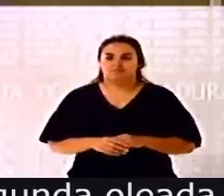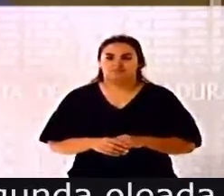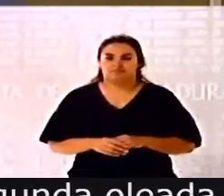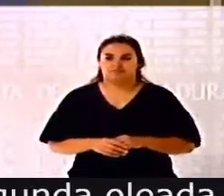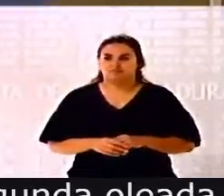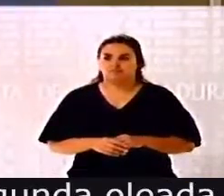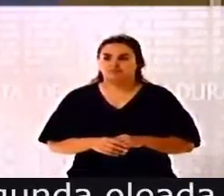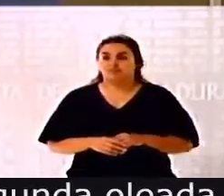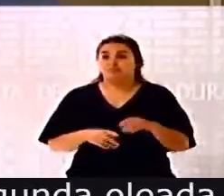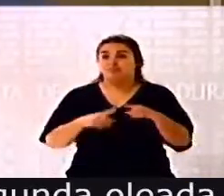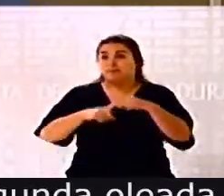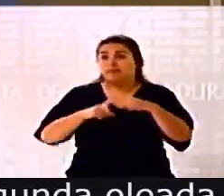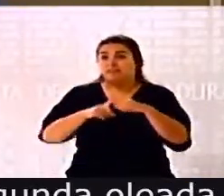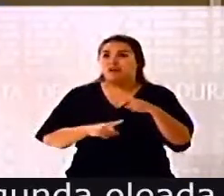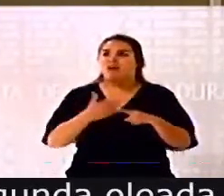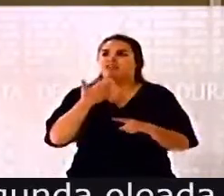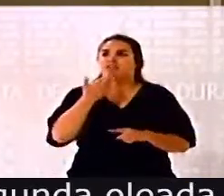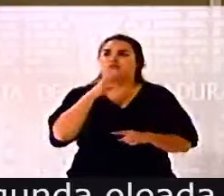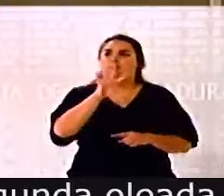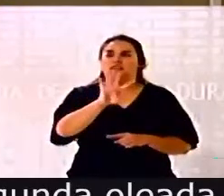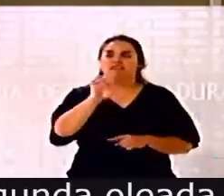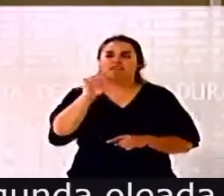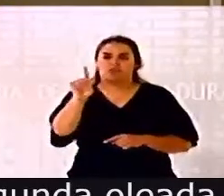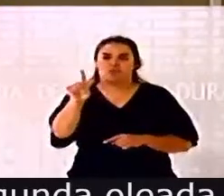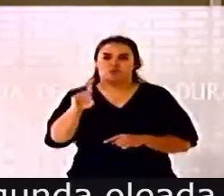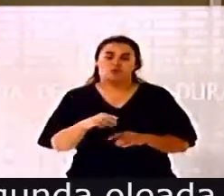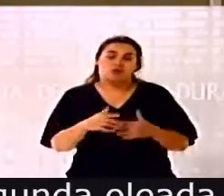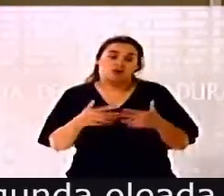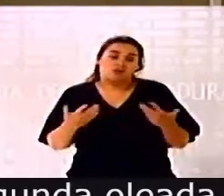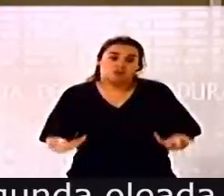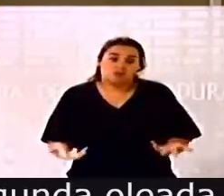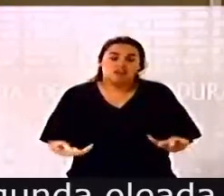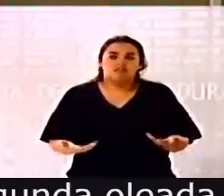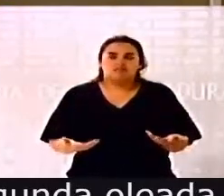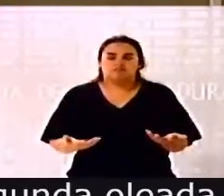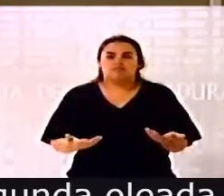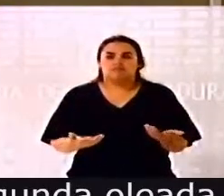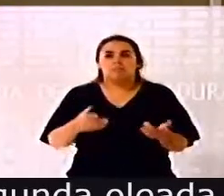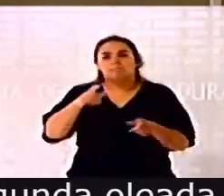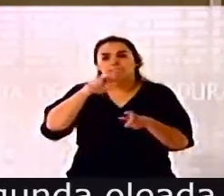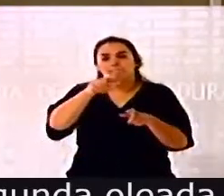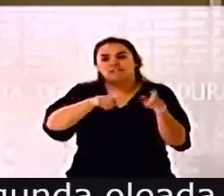La media es de 41 años. Por lo tanto, pacientes más jóvenes.